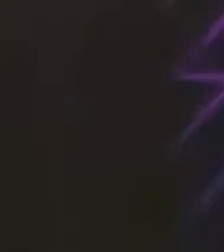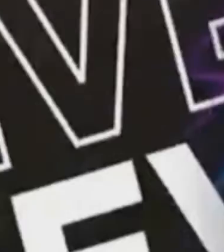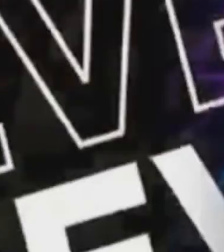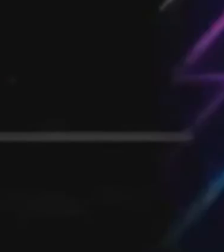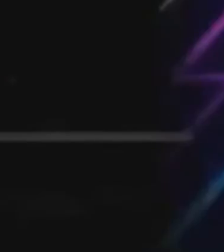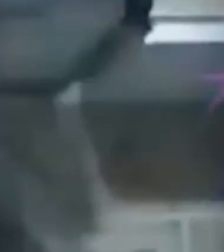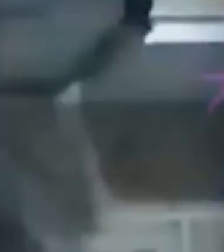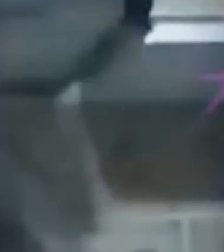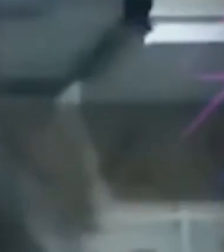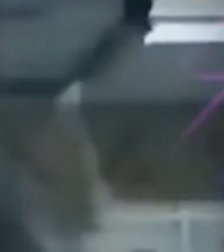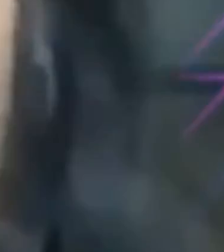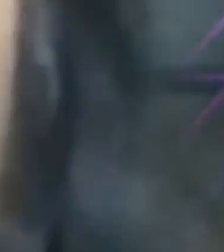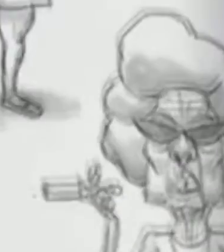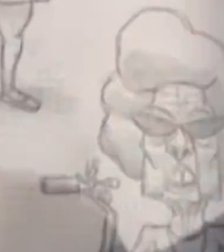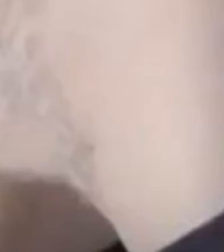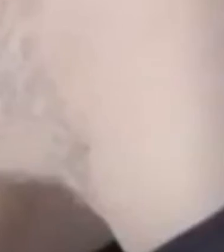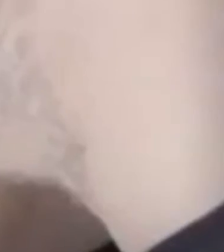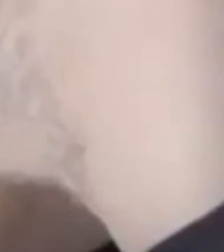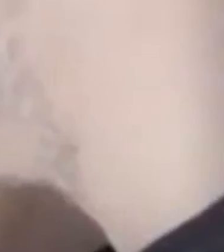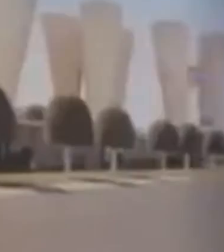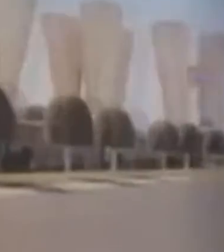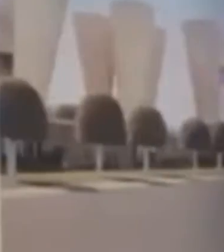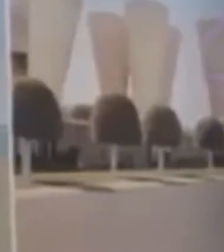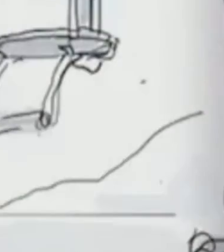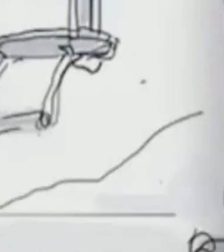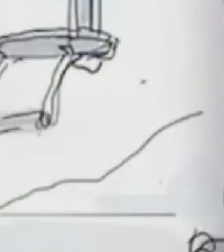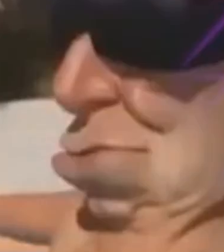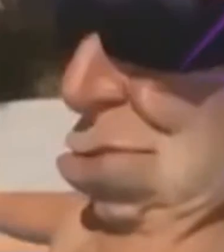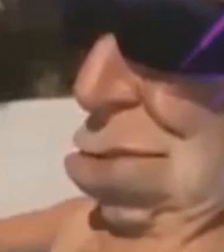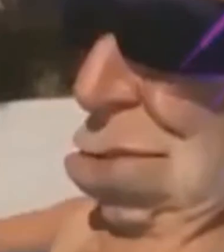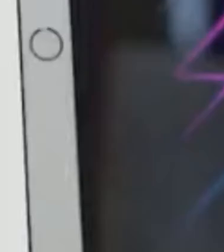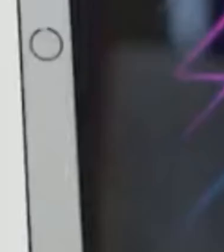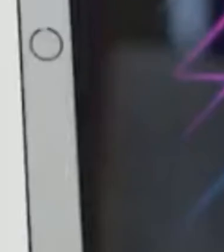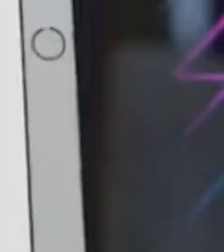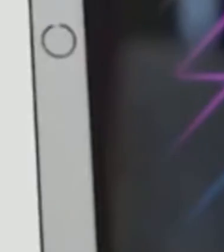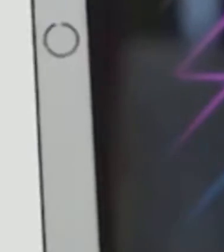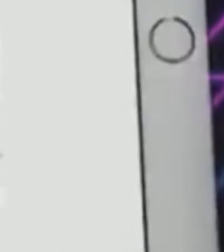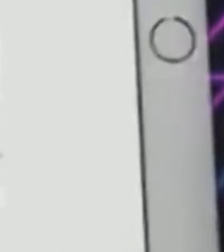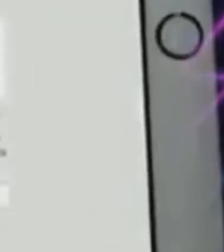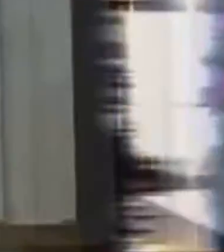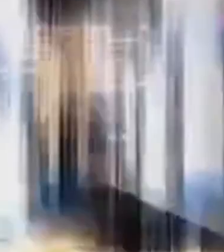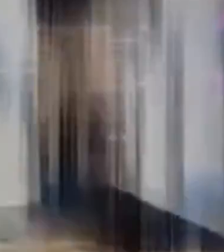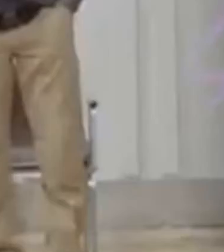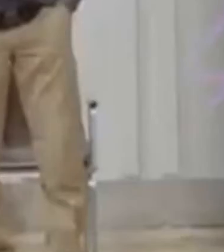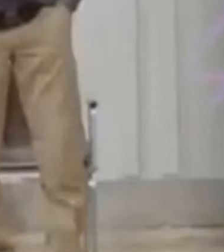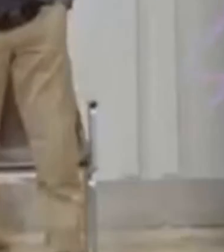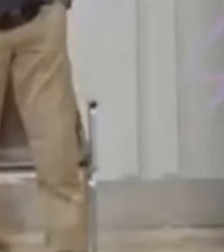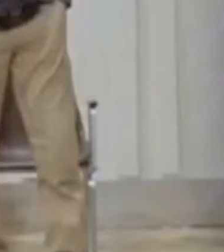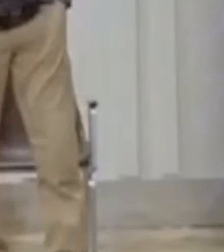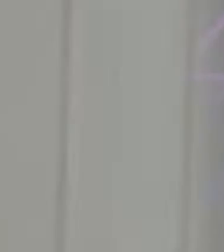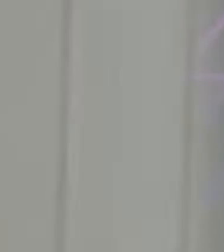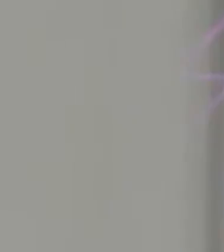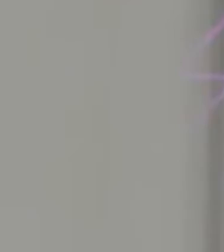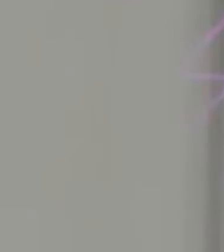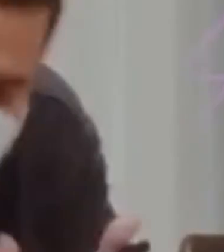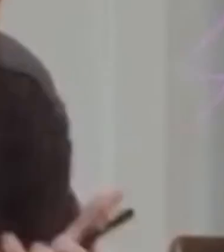en Todo Tecno, Miguel Ángel Vallejo nos cuenta sobre los libros interactivos que ha ayudado a crear. Y Sandra